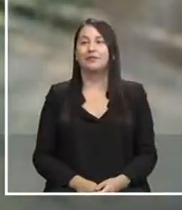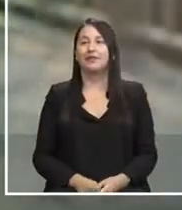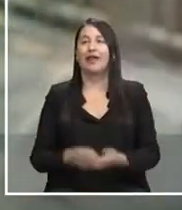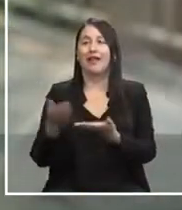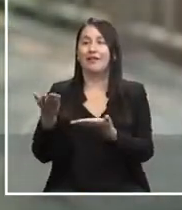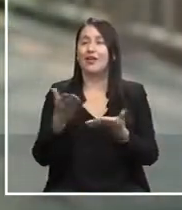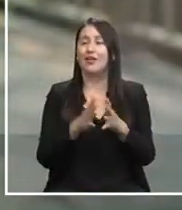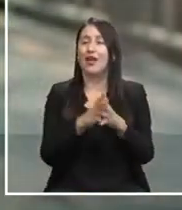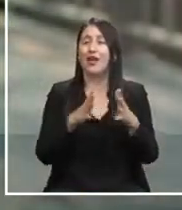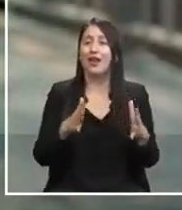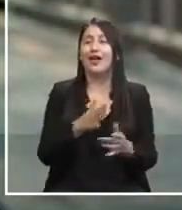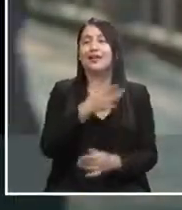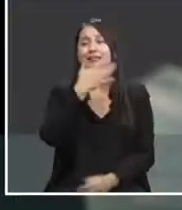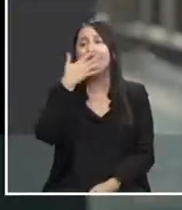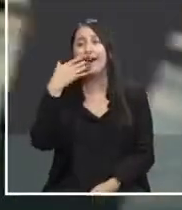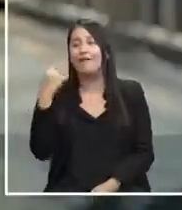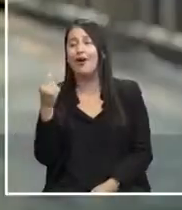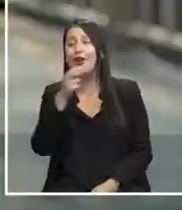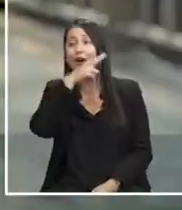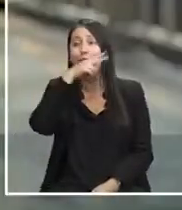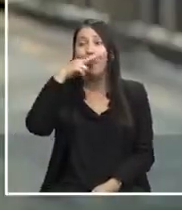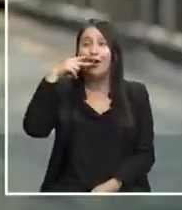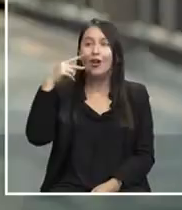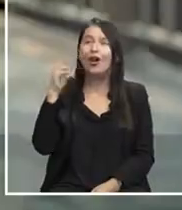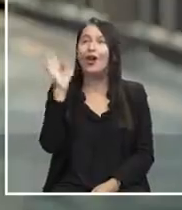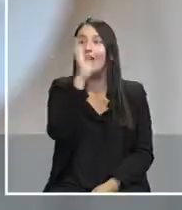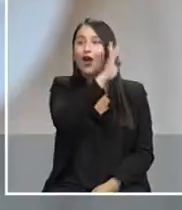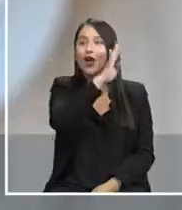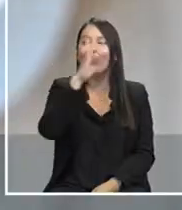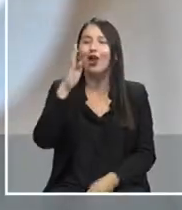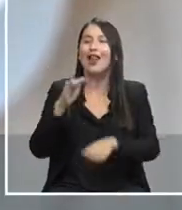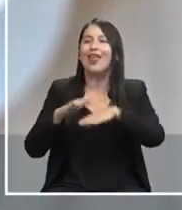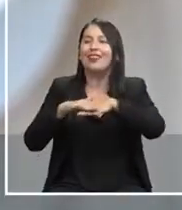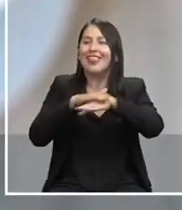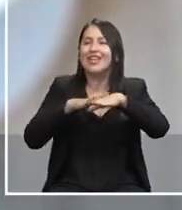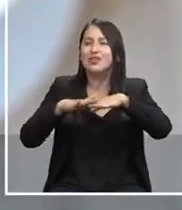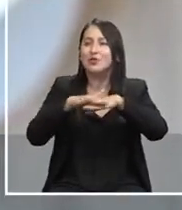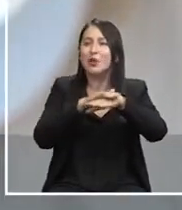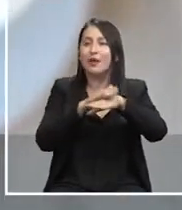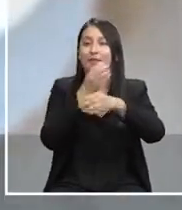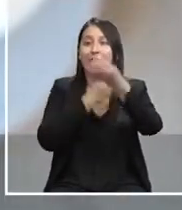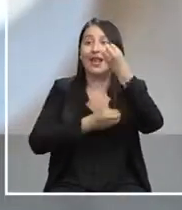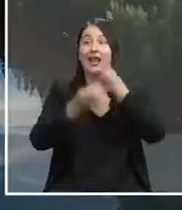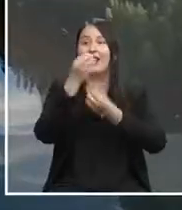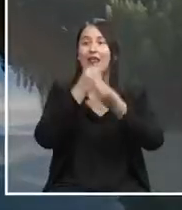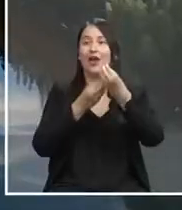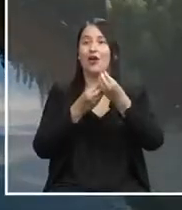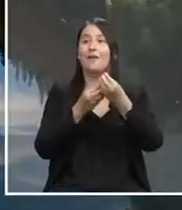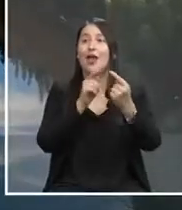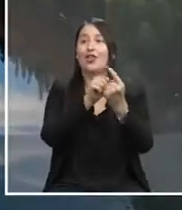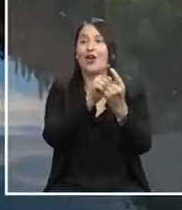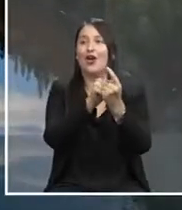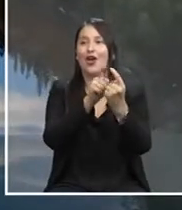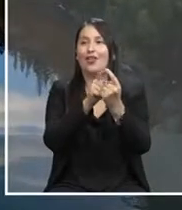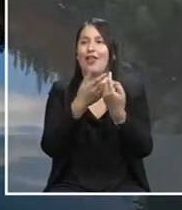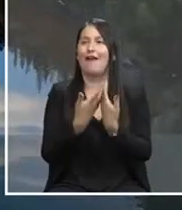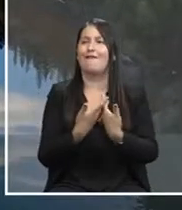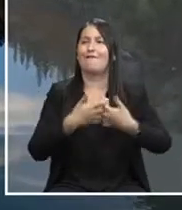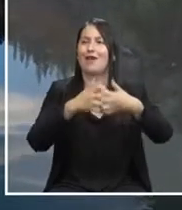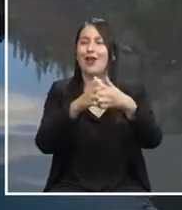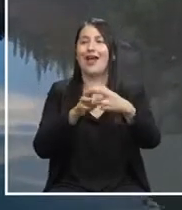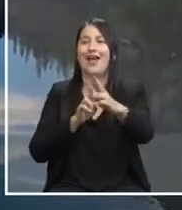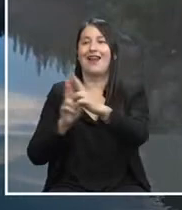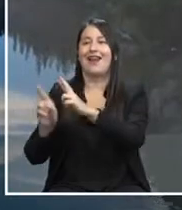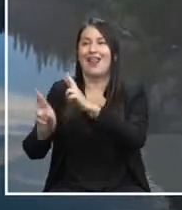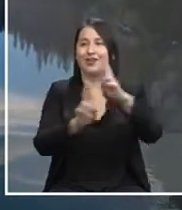sabores, colores, texturas. Y la comida nos conecta, forja relaciones, construye